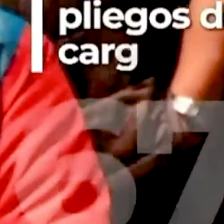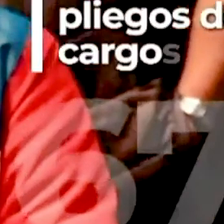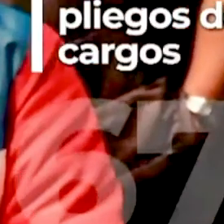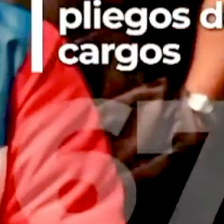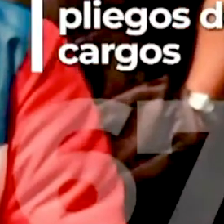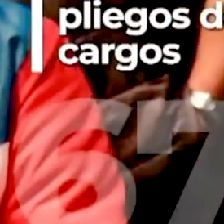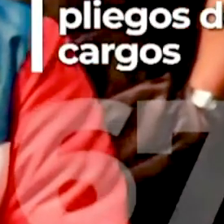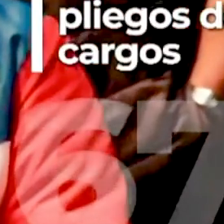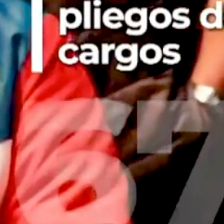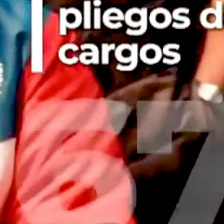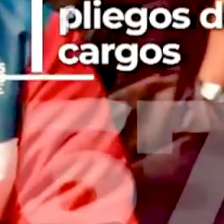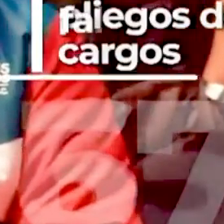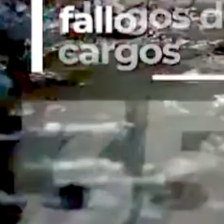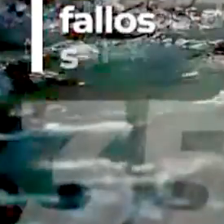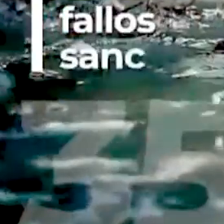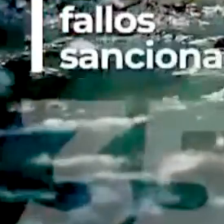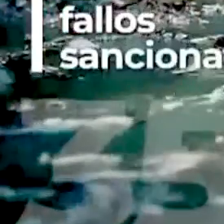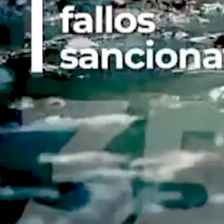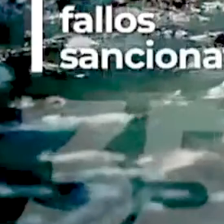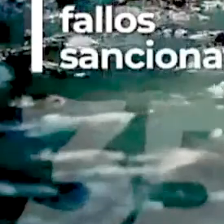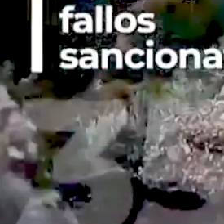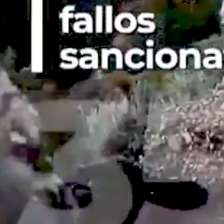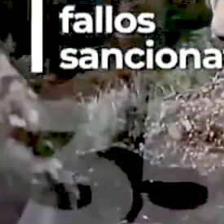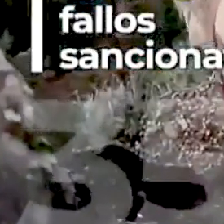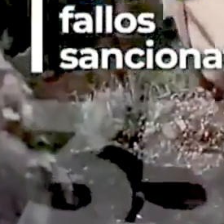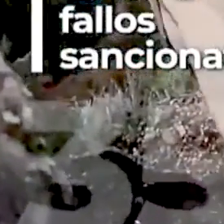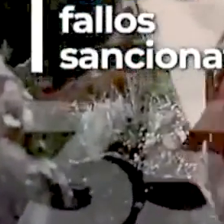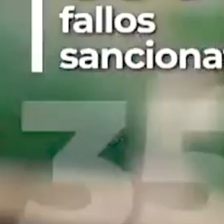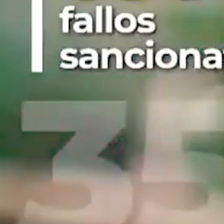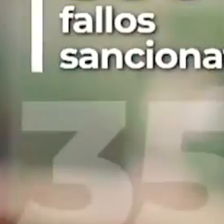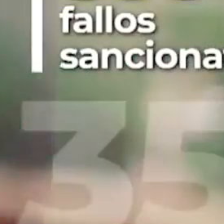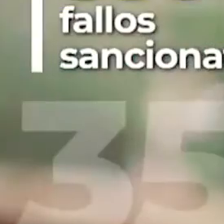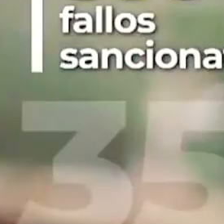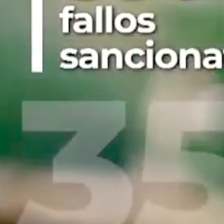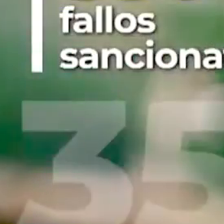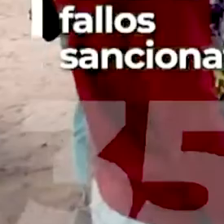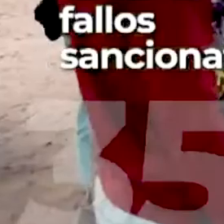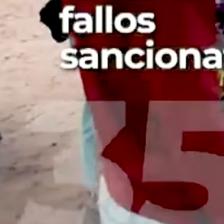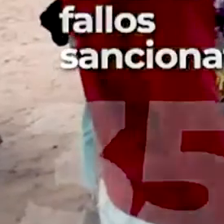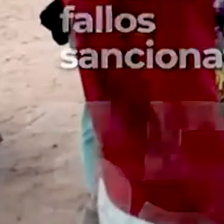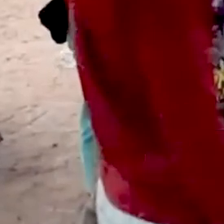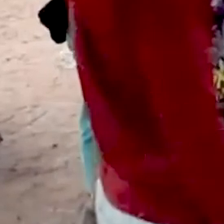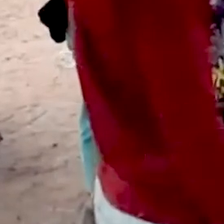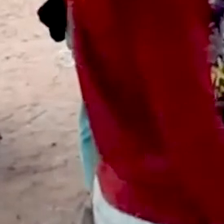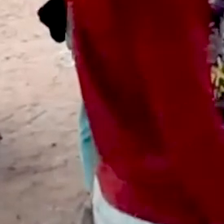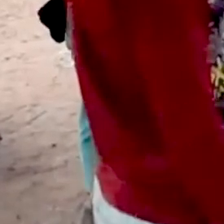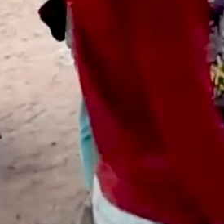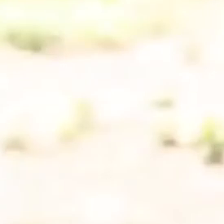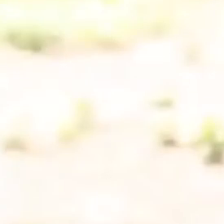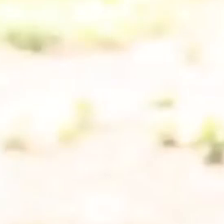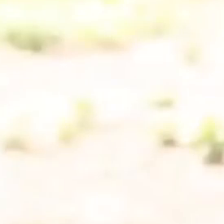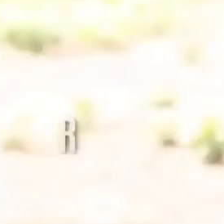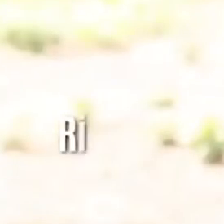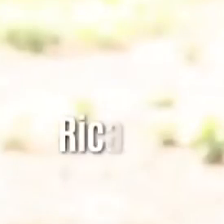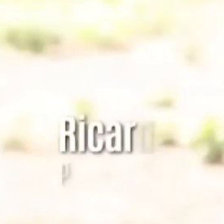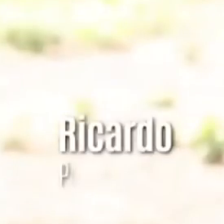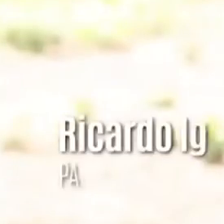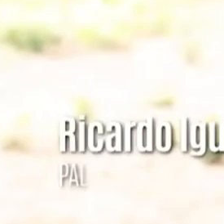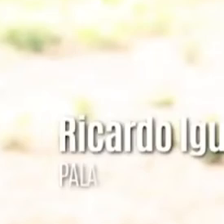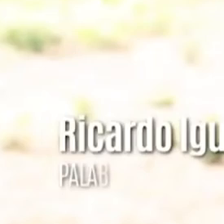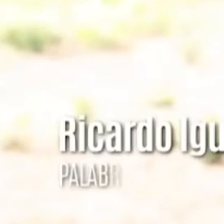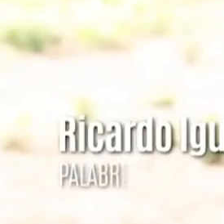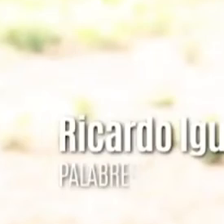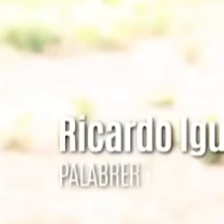formuló 678 pliegos de cargos y profirió 356 fallos sancionatorios. Gracias a la entidad